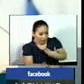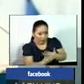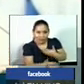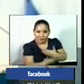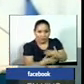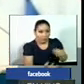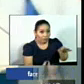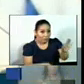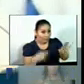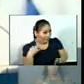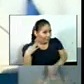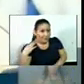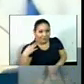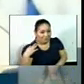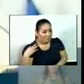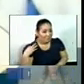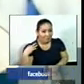invitación.